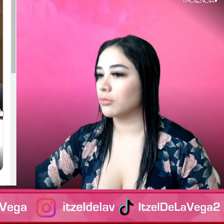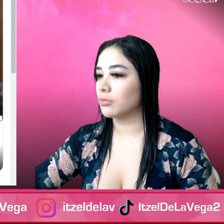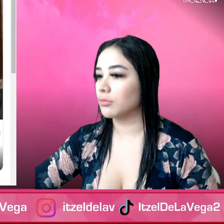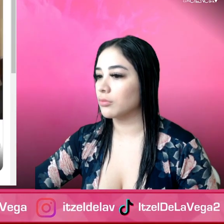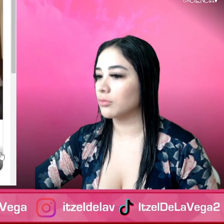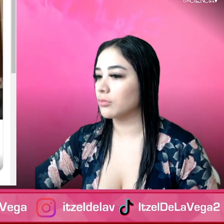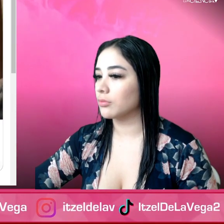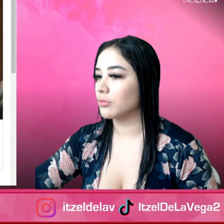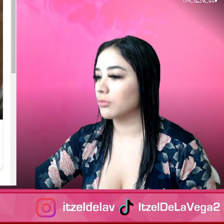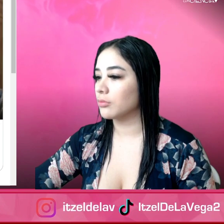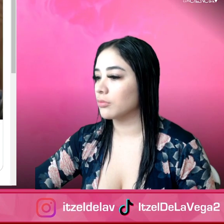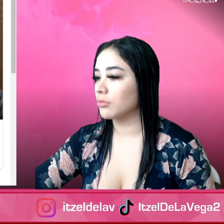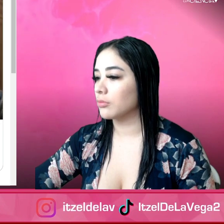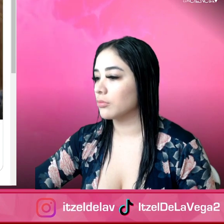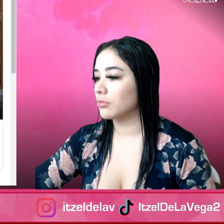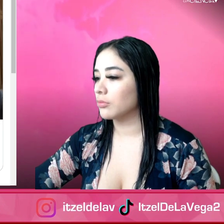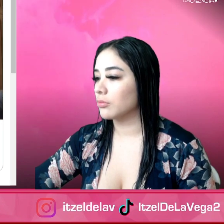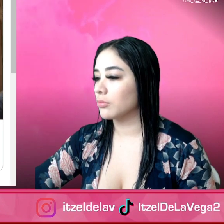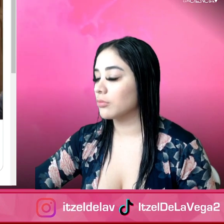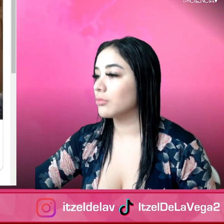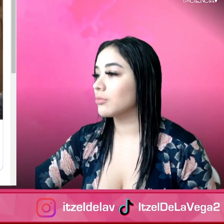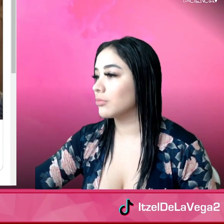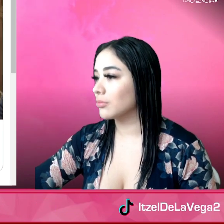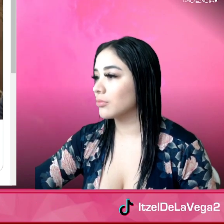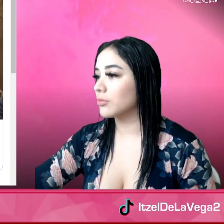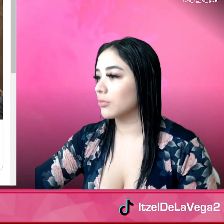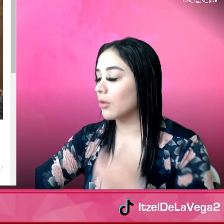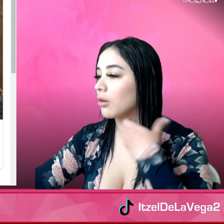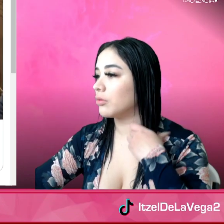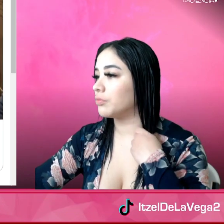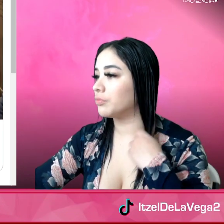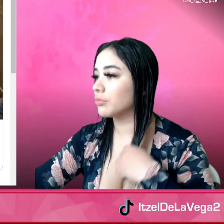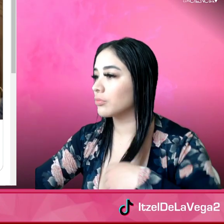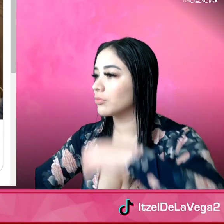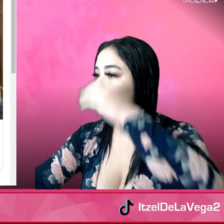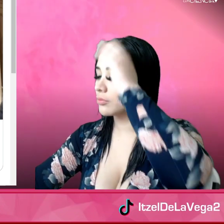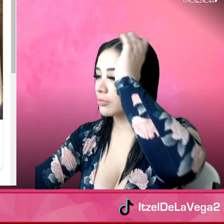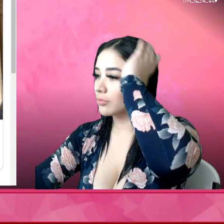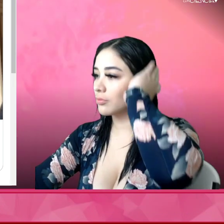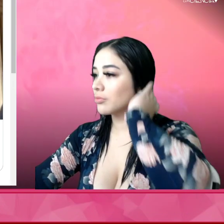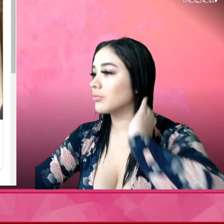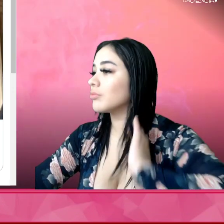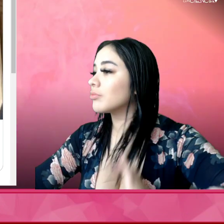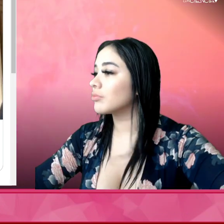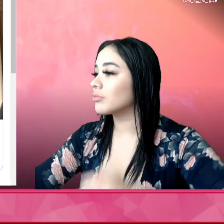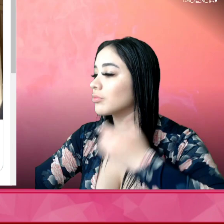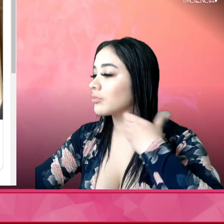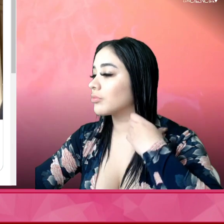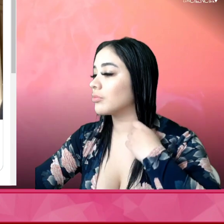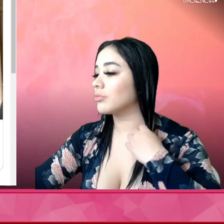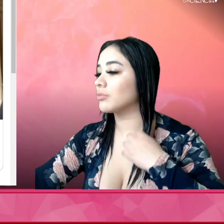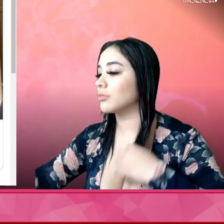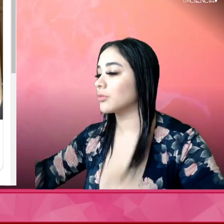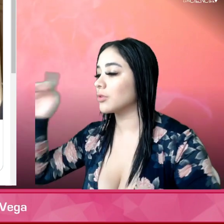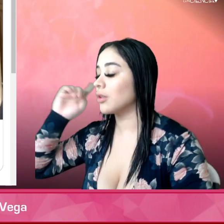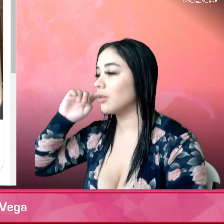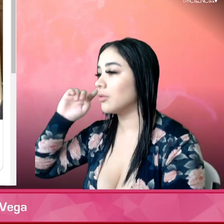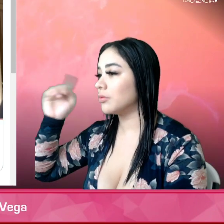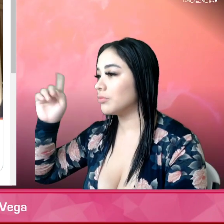Por supuesto, soy un hombre de leyes y desde luego respeto las resoluciones de los tribunales cuando